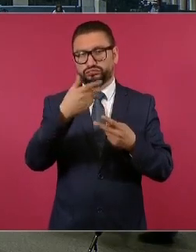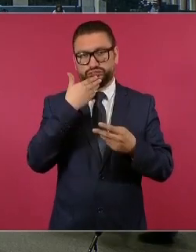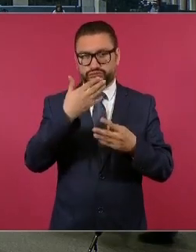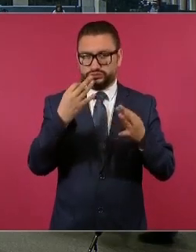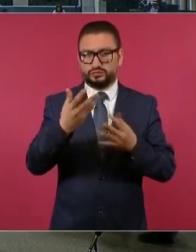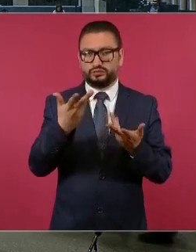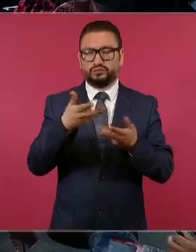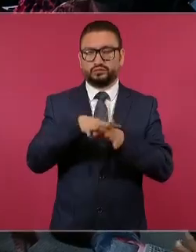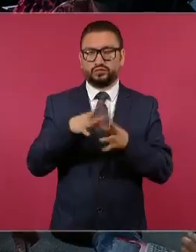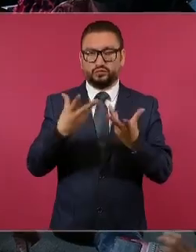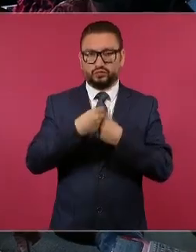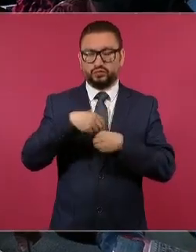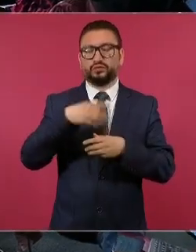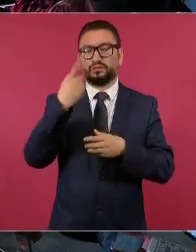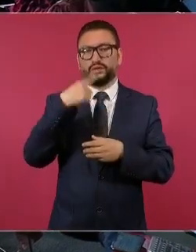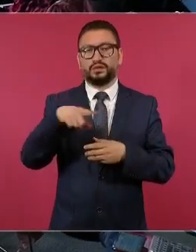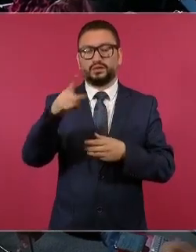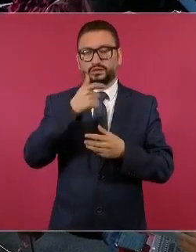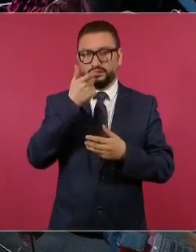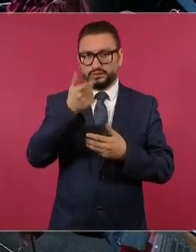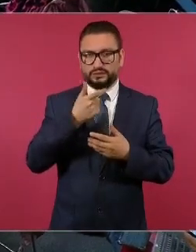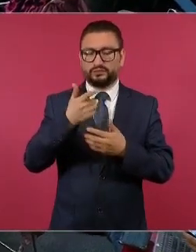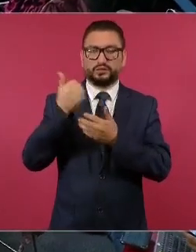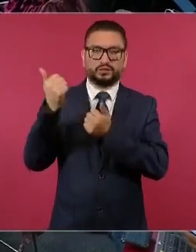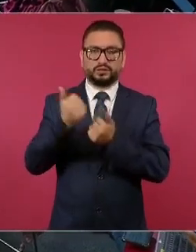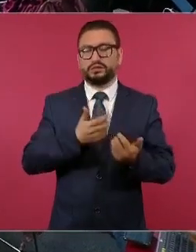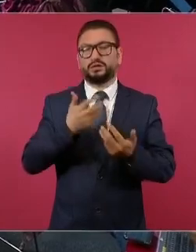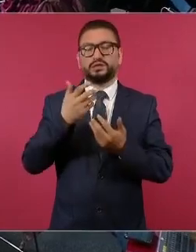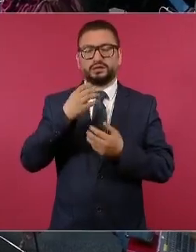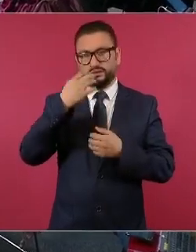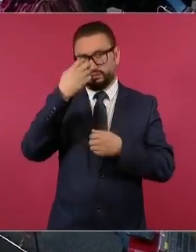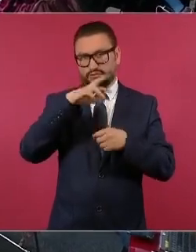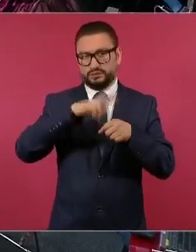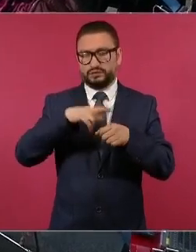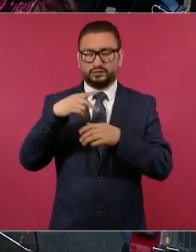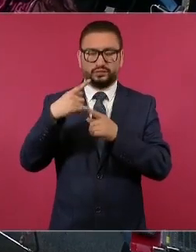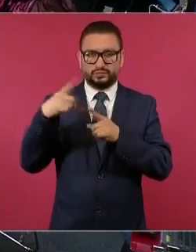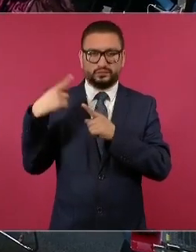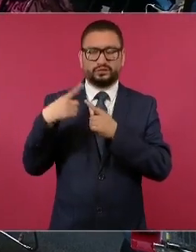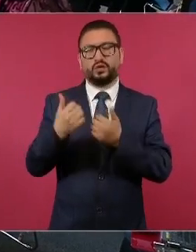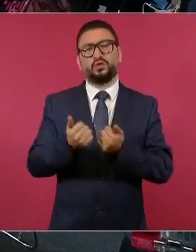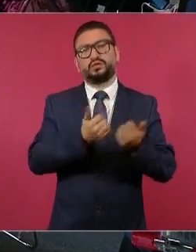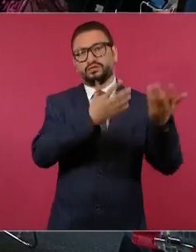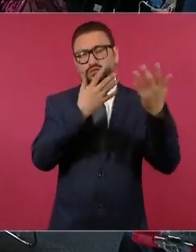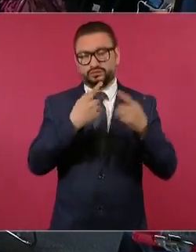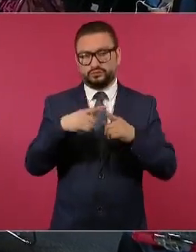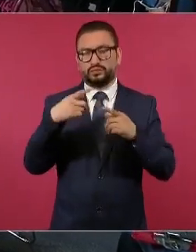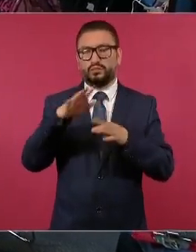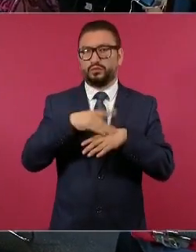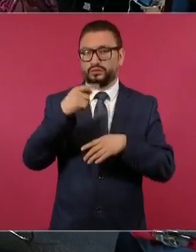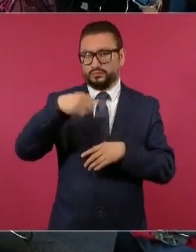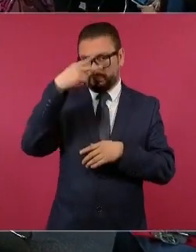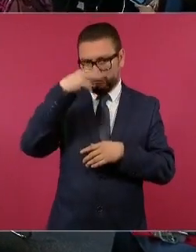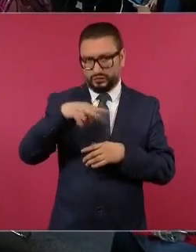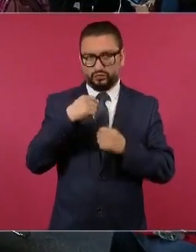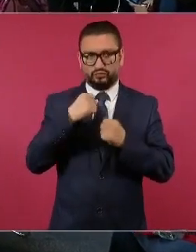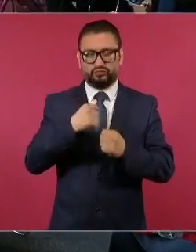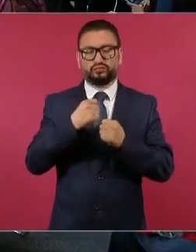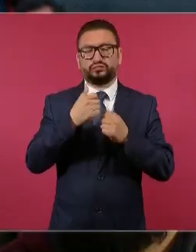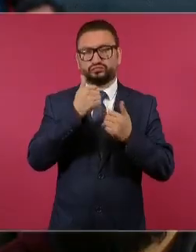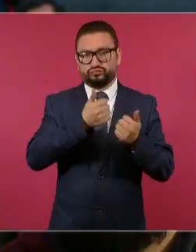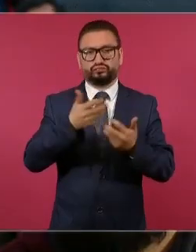integración económica y este asunto de la sustitución de importaciones, que es un tema muy relevante, porque México se ha convertido en la potencia